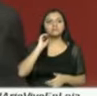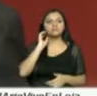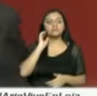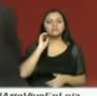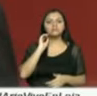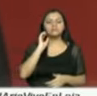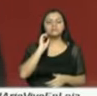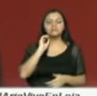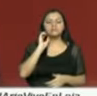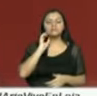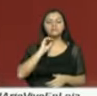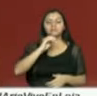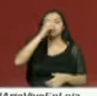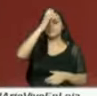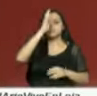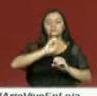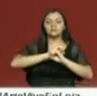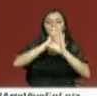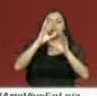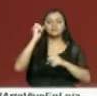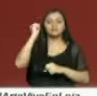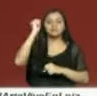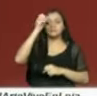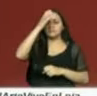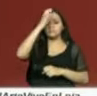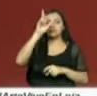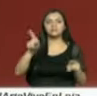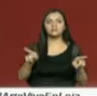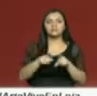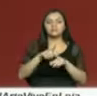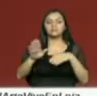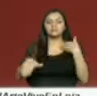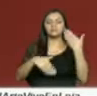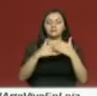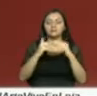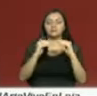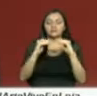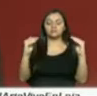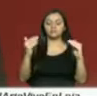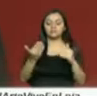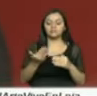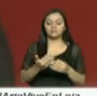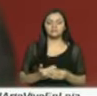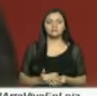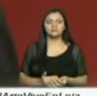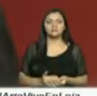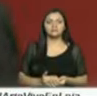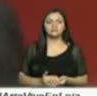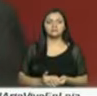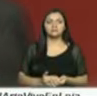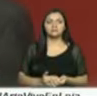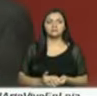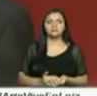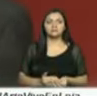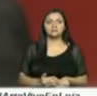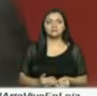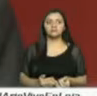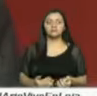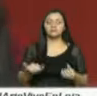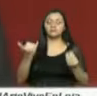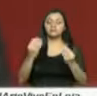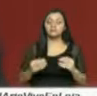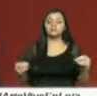culturales claras y derechos culturales para todos, para todas. Esperamos que